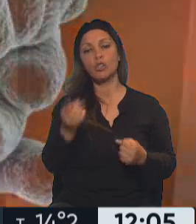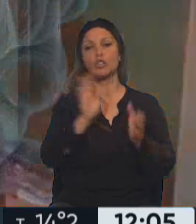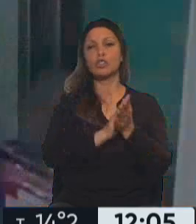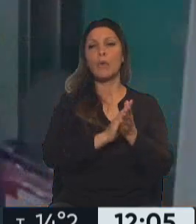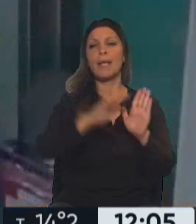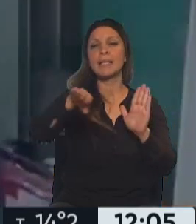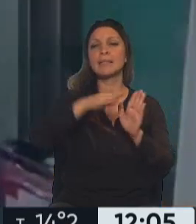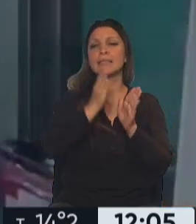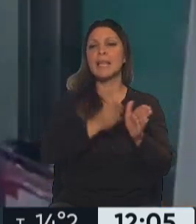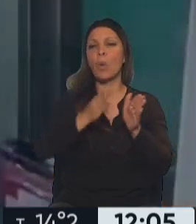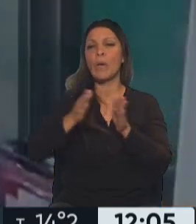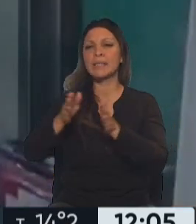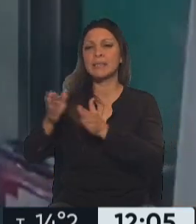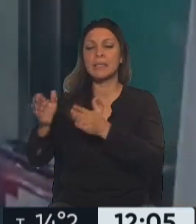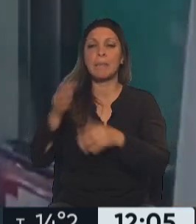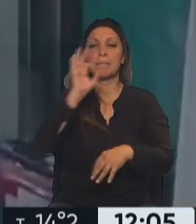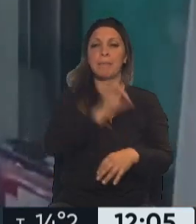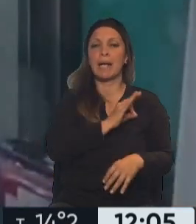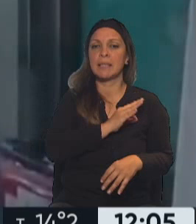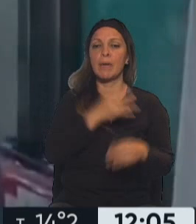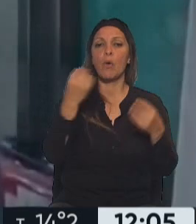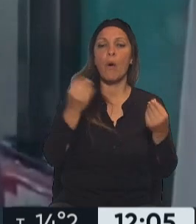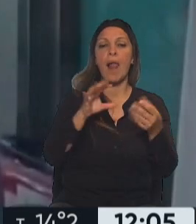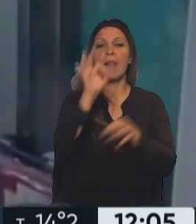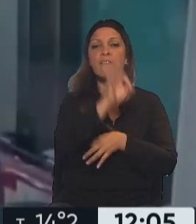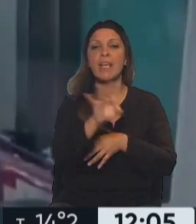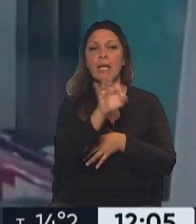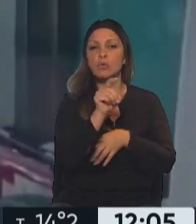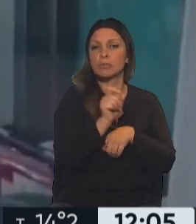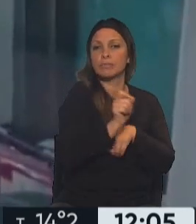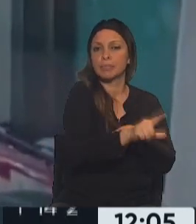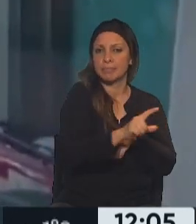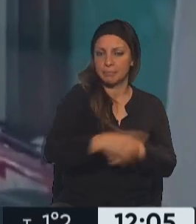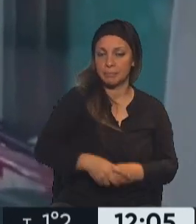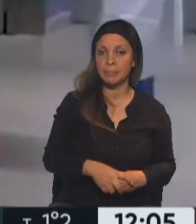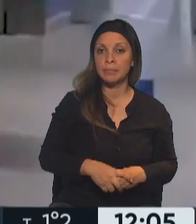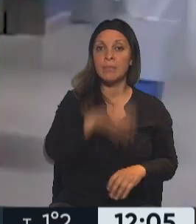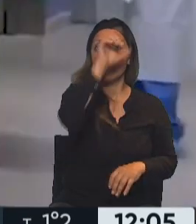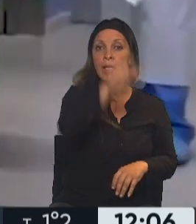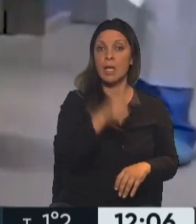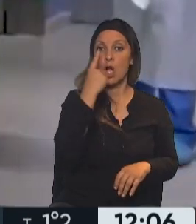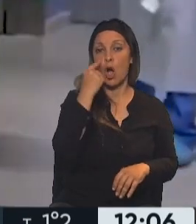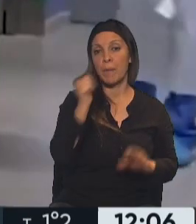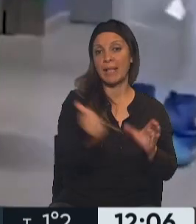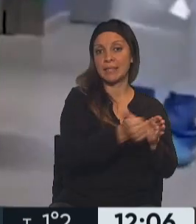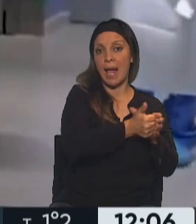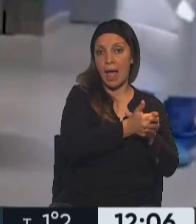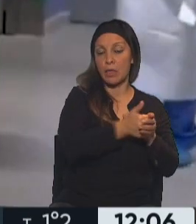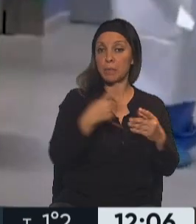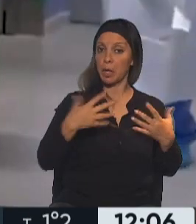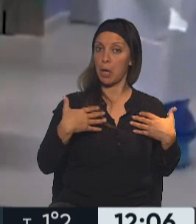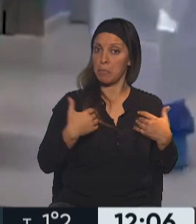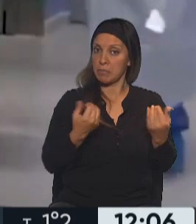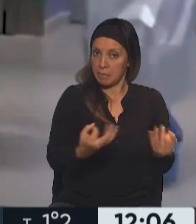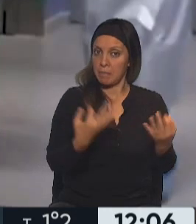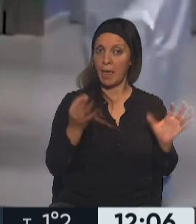para poder determinar de qué tipo de variante o cepa es esa muestra en particular. El hombre que se encuentra aislado y en buen estado